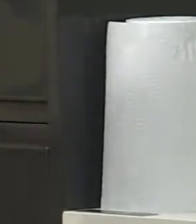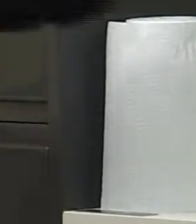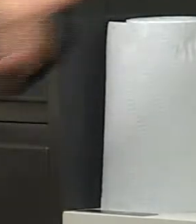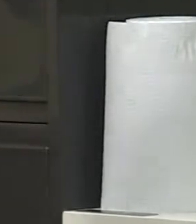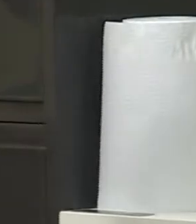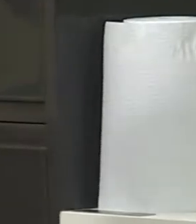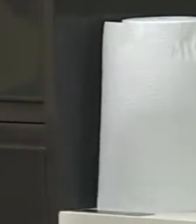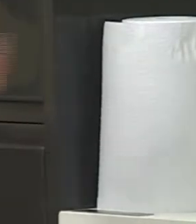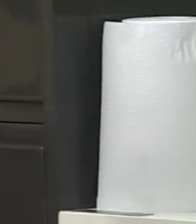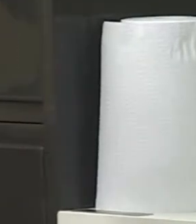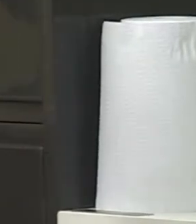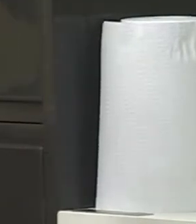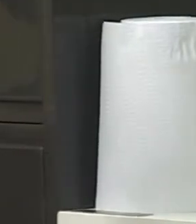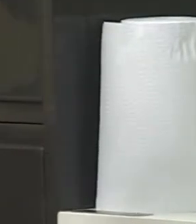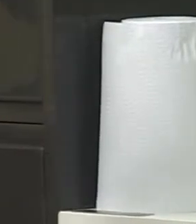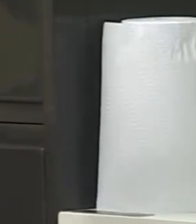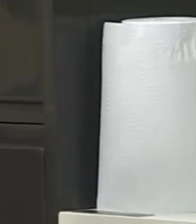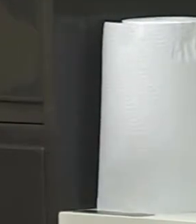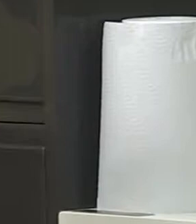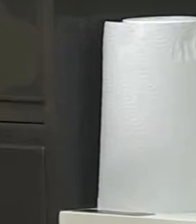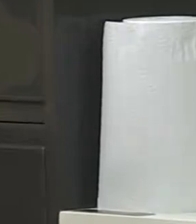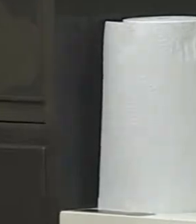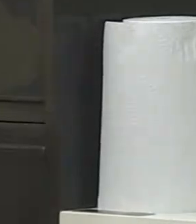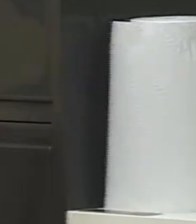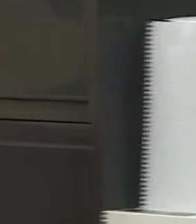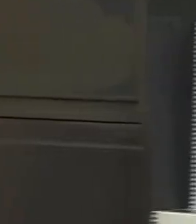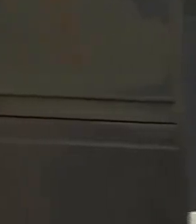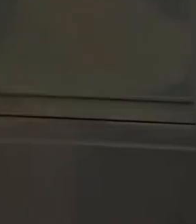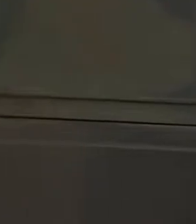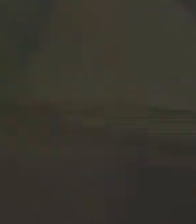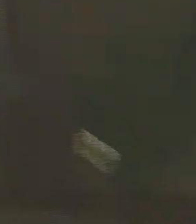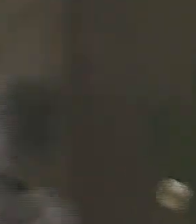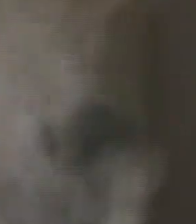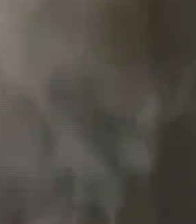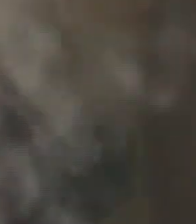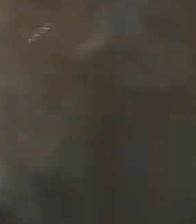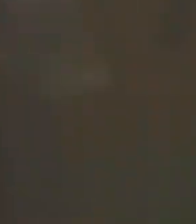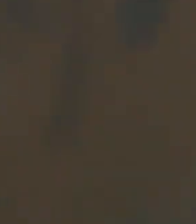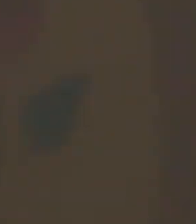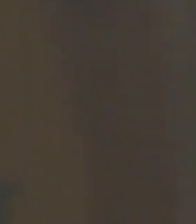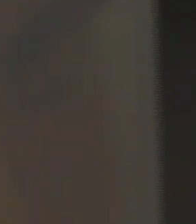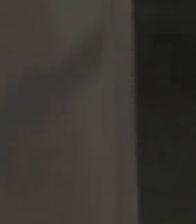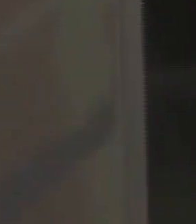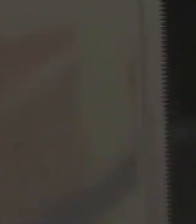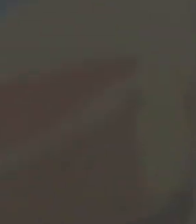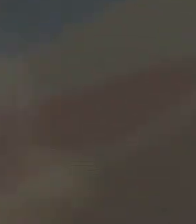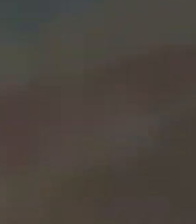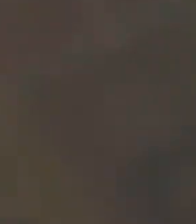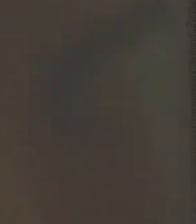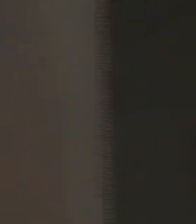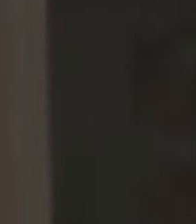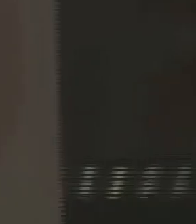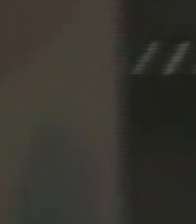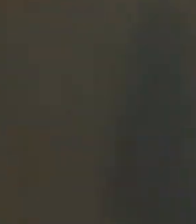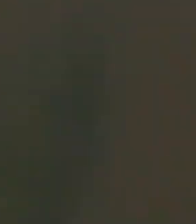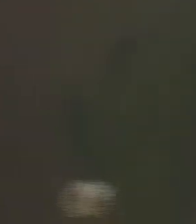acá estamos entre las cocinas. Sí. ¿Por qué? Porque hoy tenemos una receta espectacular para compartir con vos. ¿Te parece, Emilio? Me parece genial. La